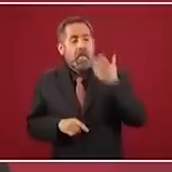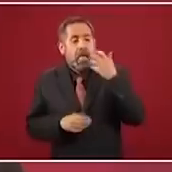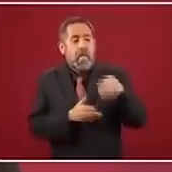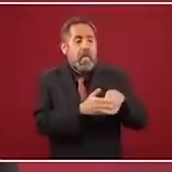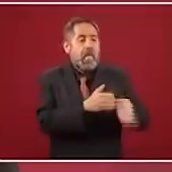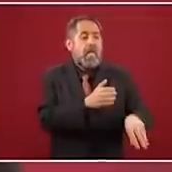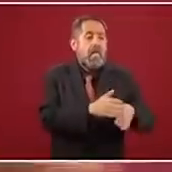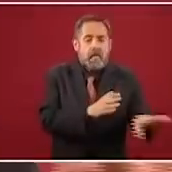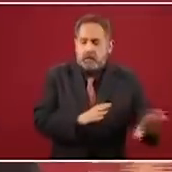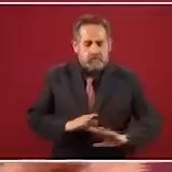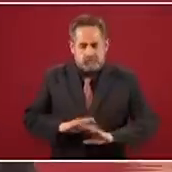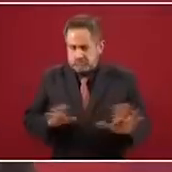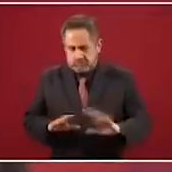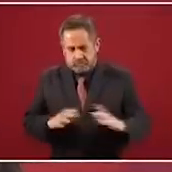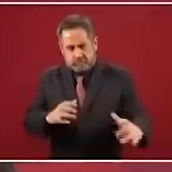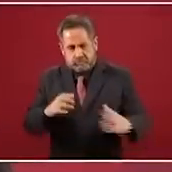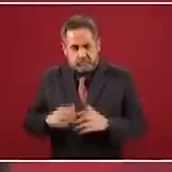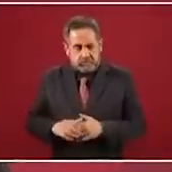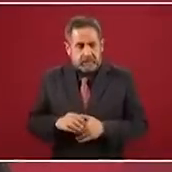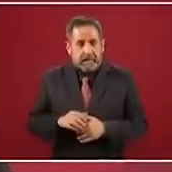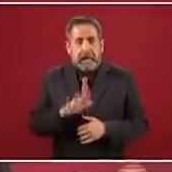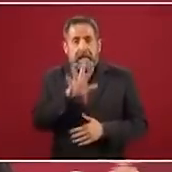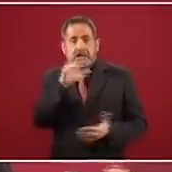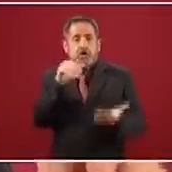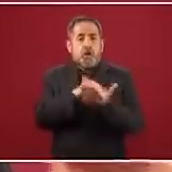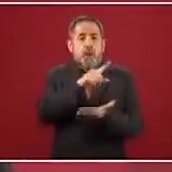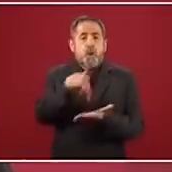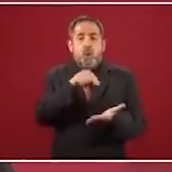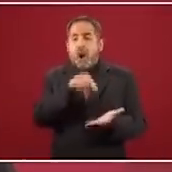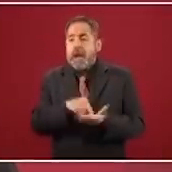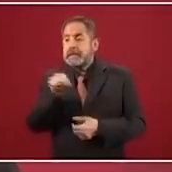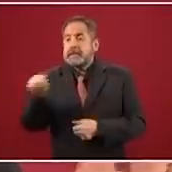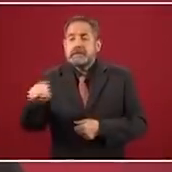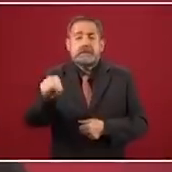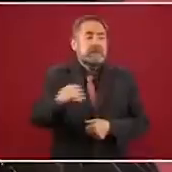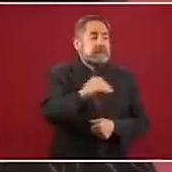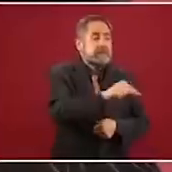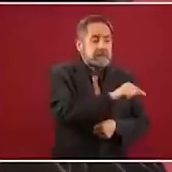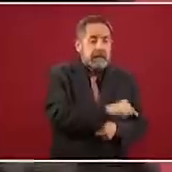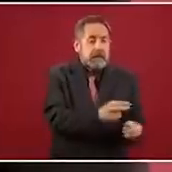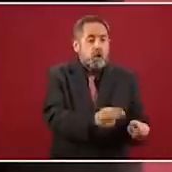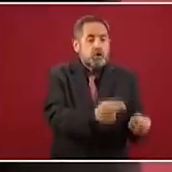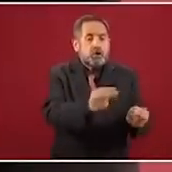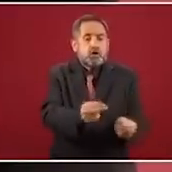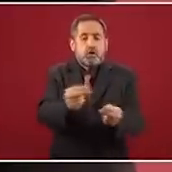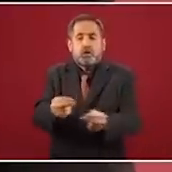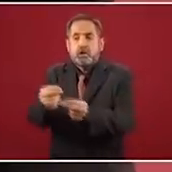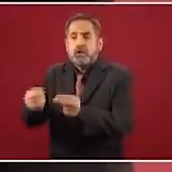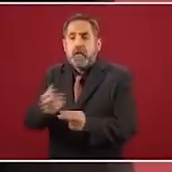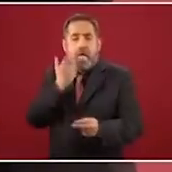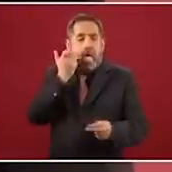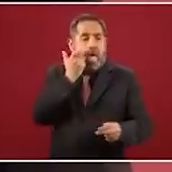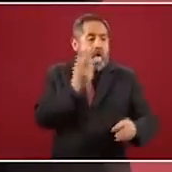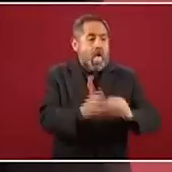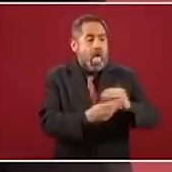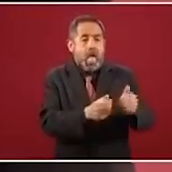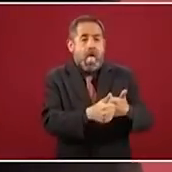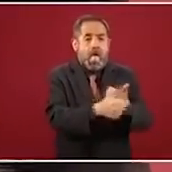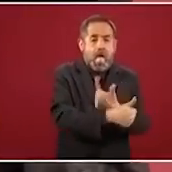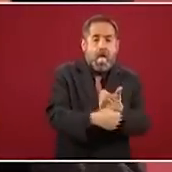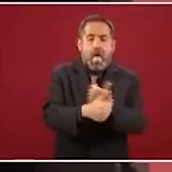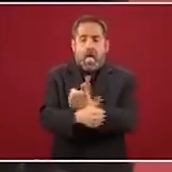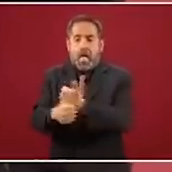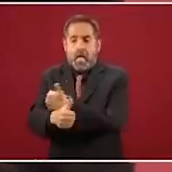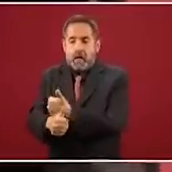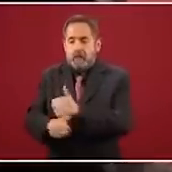más de 5,000 puntos en donde se hacían este tipo de negociaciones oscuras.